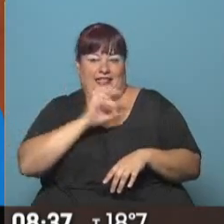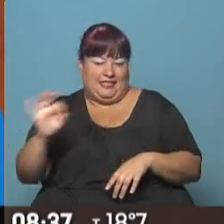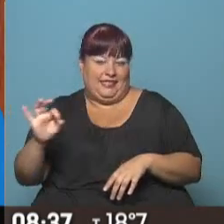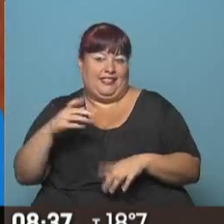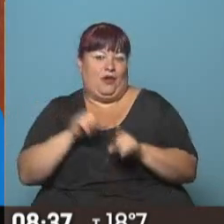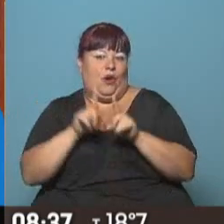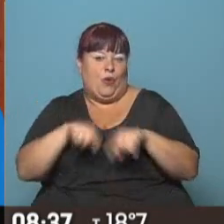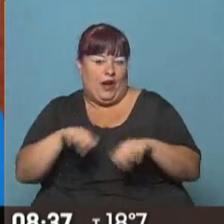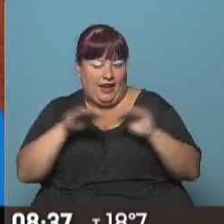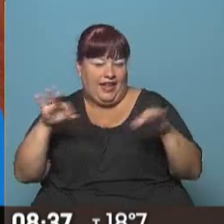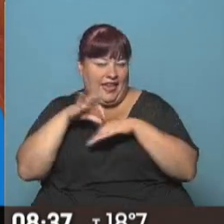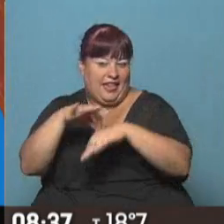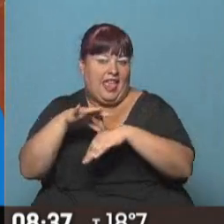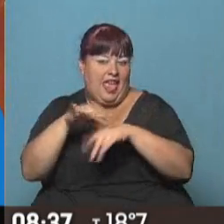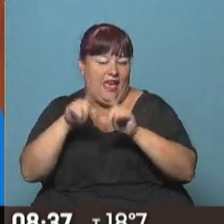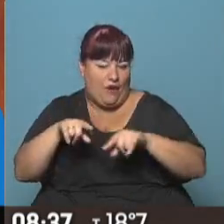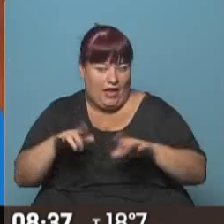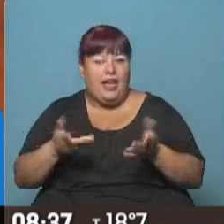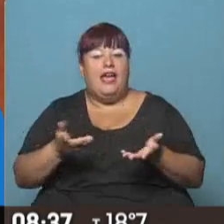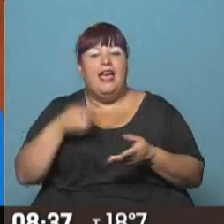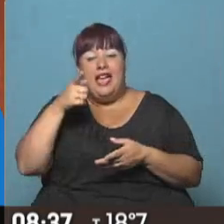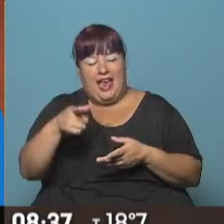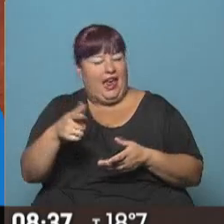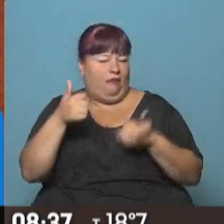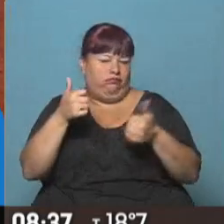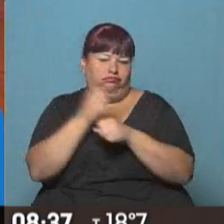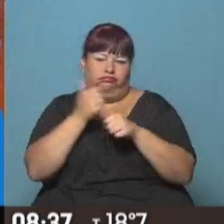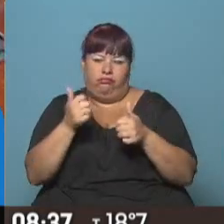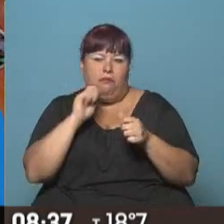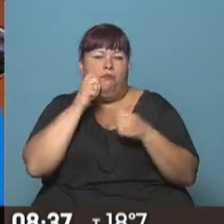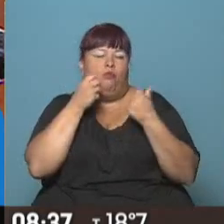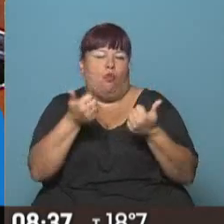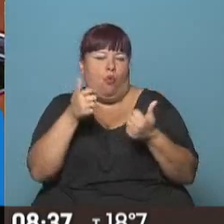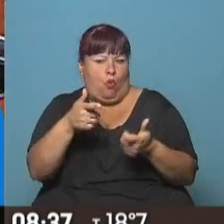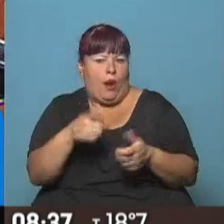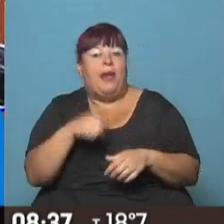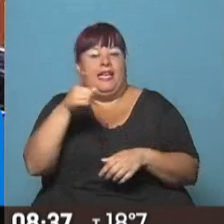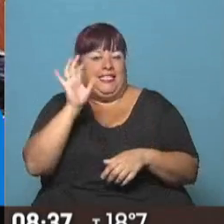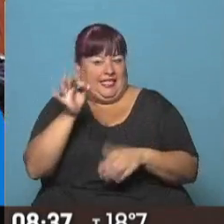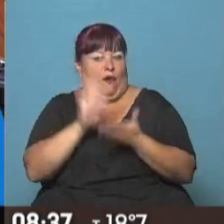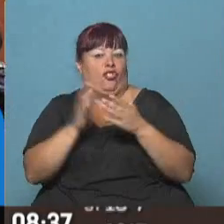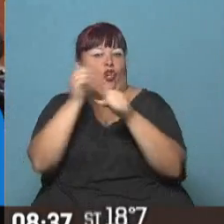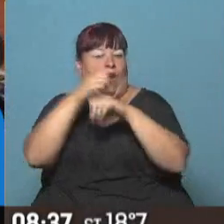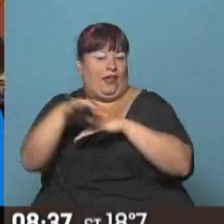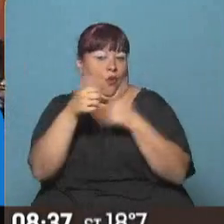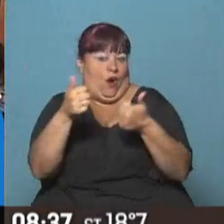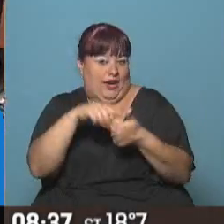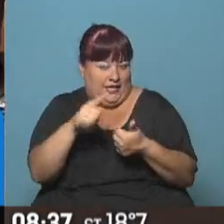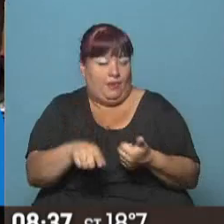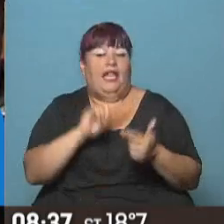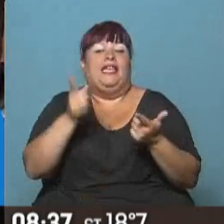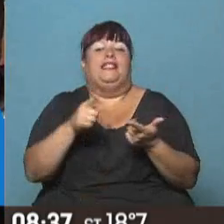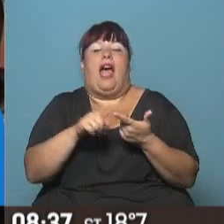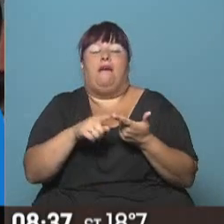viene siendo esto, entonces, ser de guía. Él lo hace fantástico, lo enriqueció muchísimo. Primero, que sabe mucho de arquitectura, Daniel,